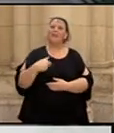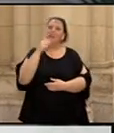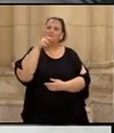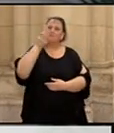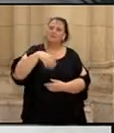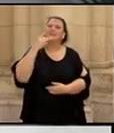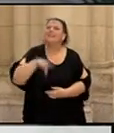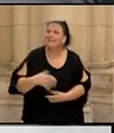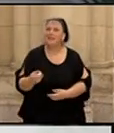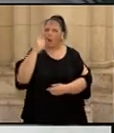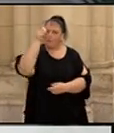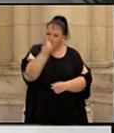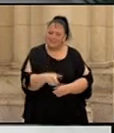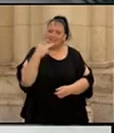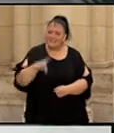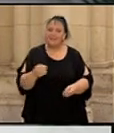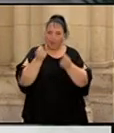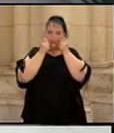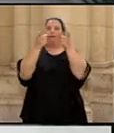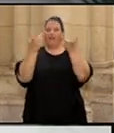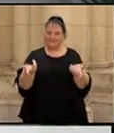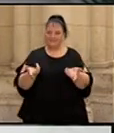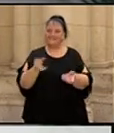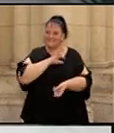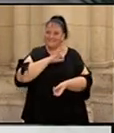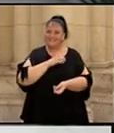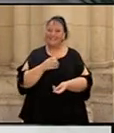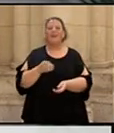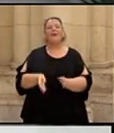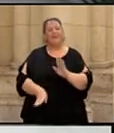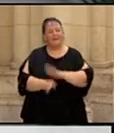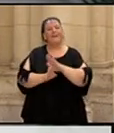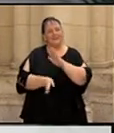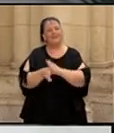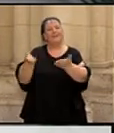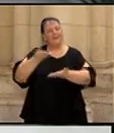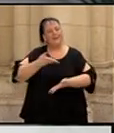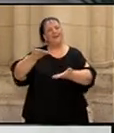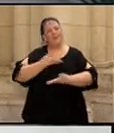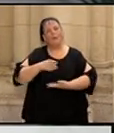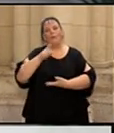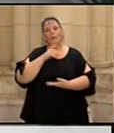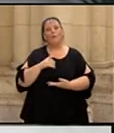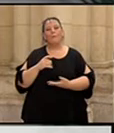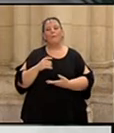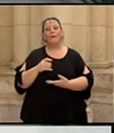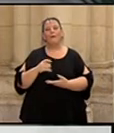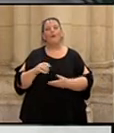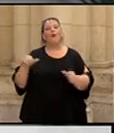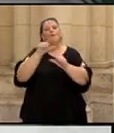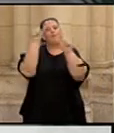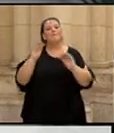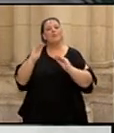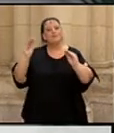hombre. El Señor nos sigue ayudando también a través de su cuerpo, que es la Iglesia,